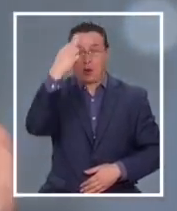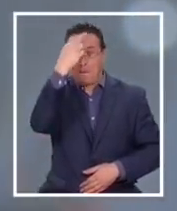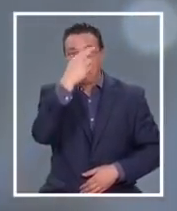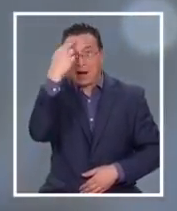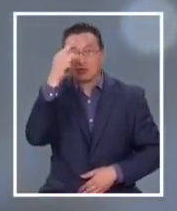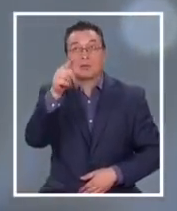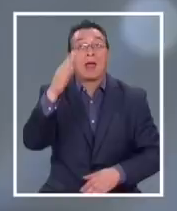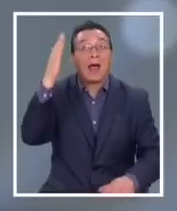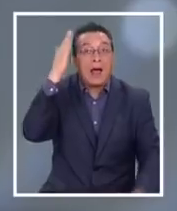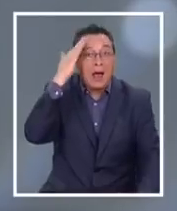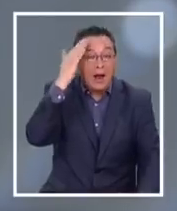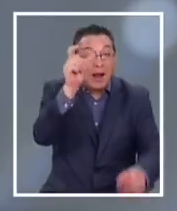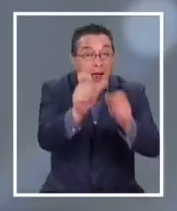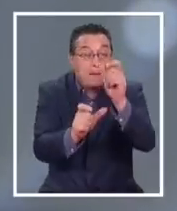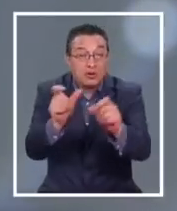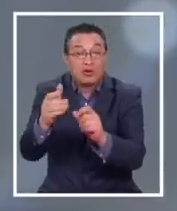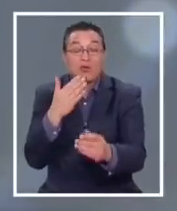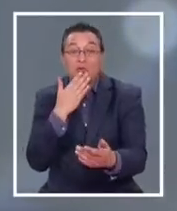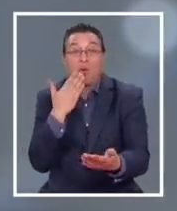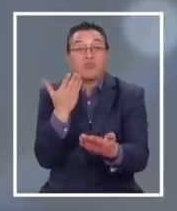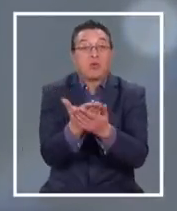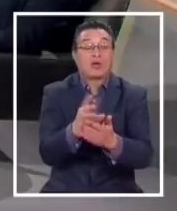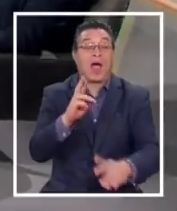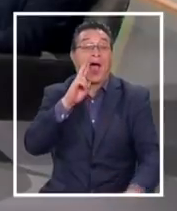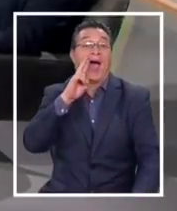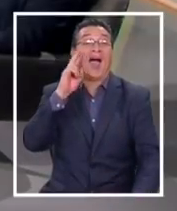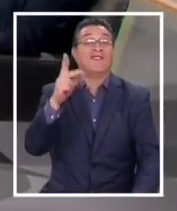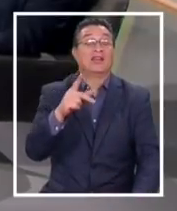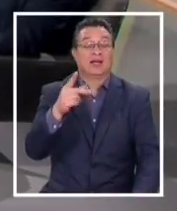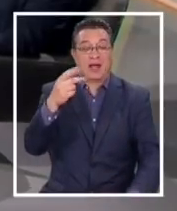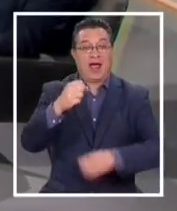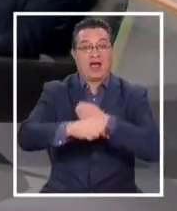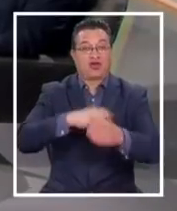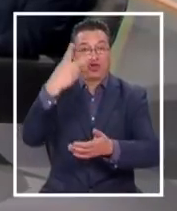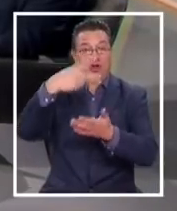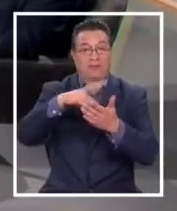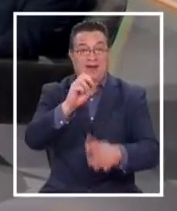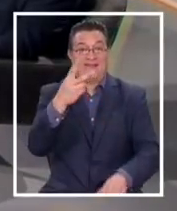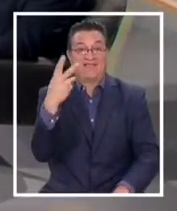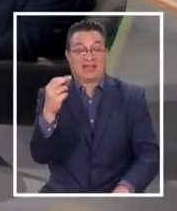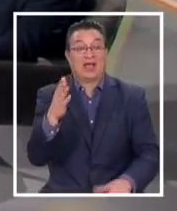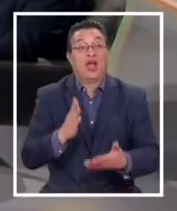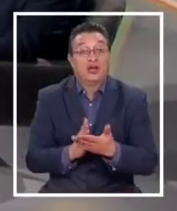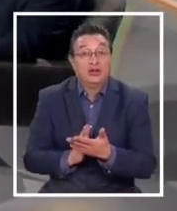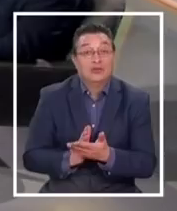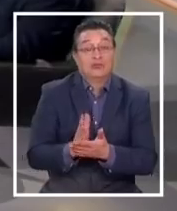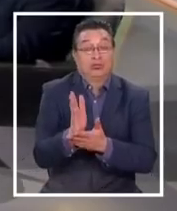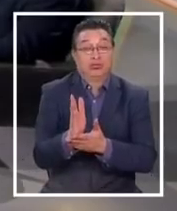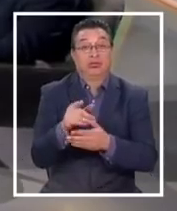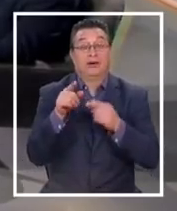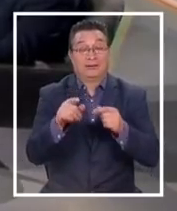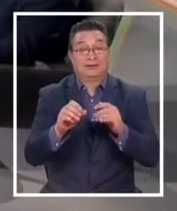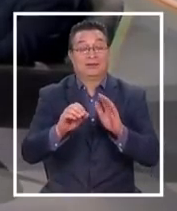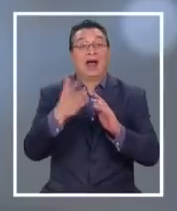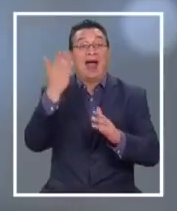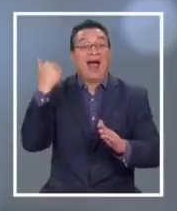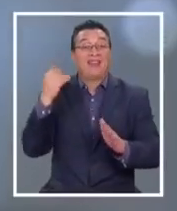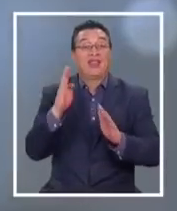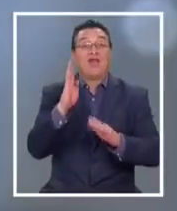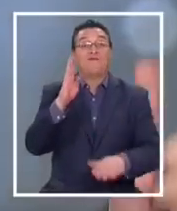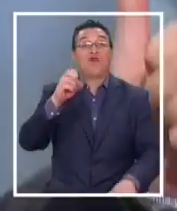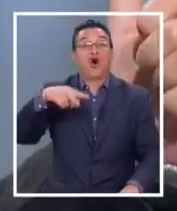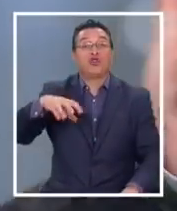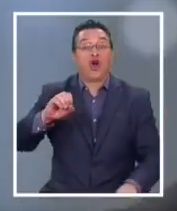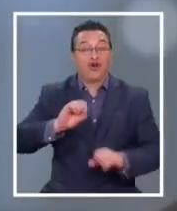hay que recordarle a la gente, si esta propuesta la hicimos en abril del año 2020, sí, eso cuando verdad, comenzó la pandemia, antes del bono COVID de los